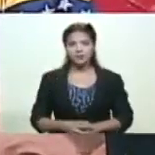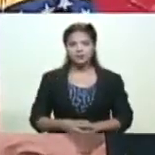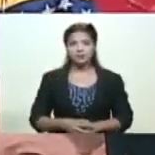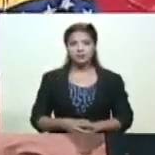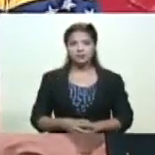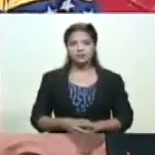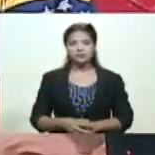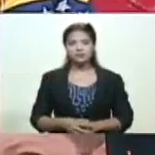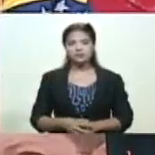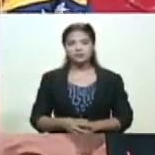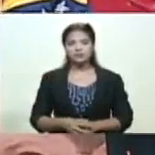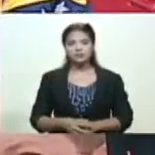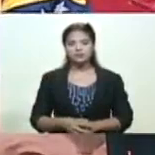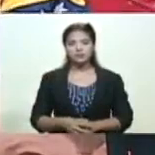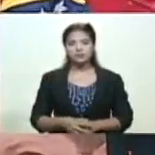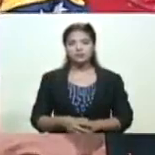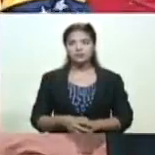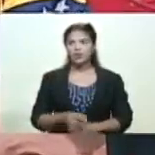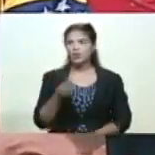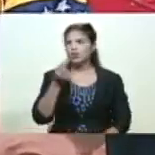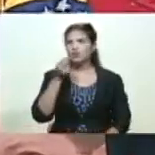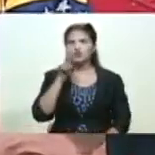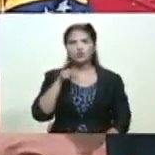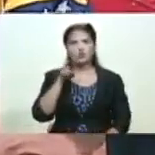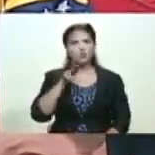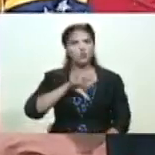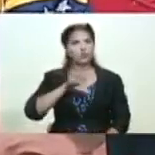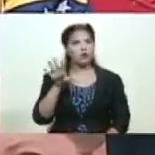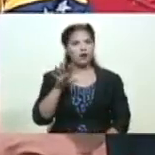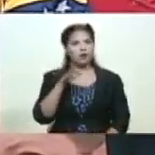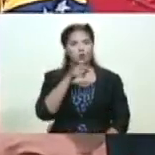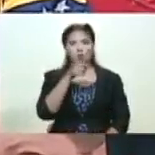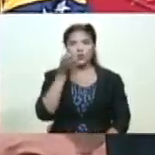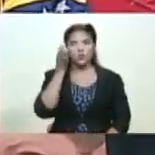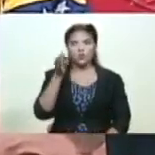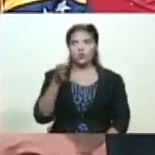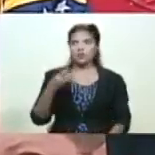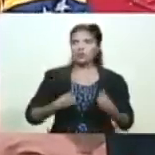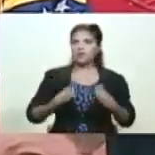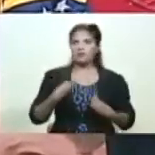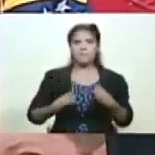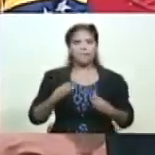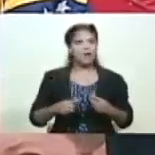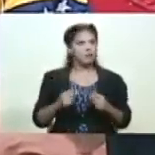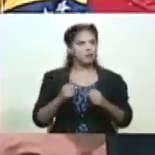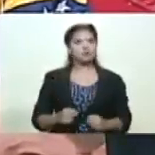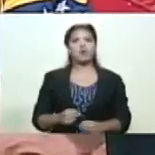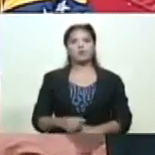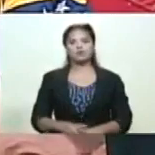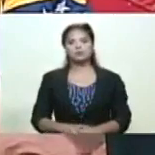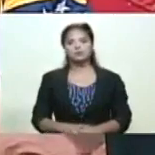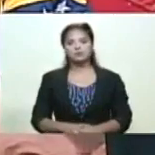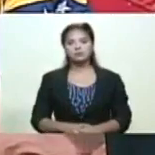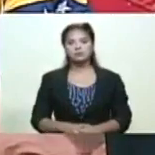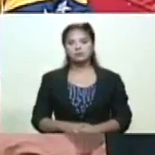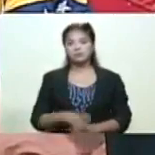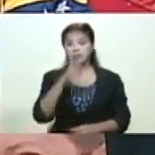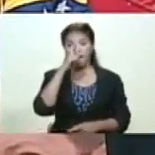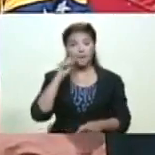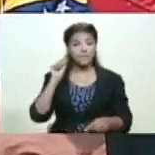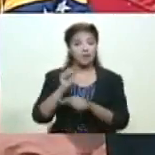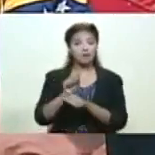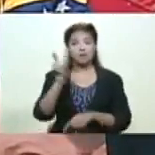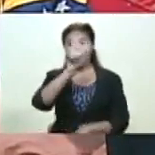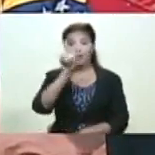George Bush jamás llegó al extremo de la desesperación de amenazar